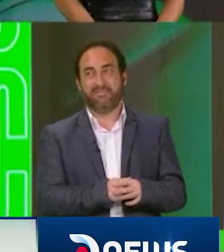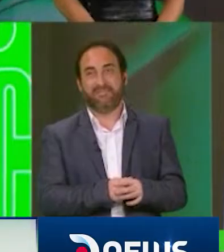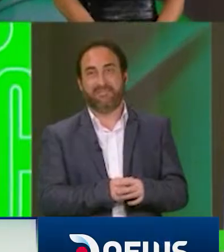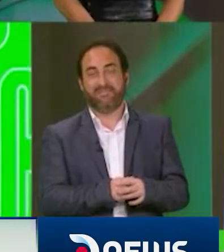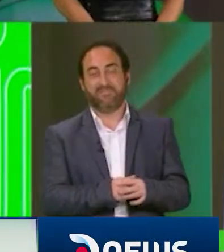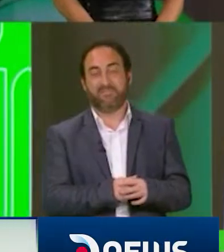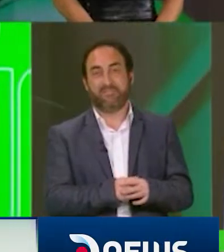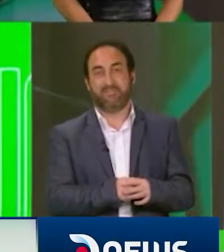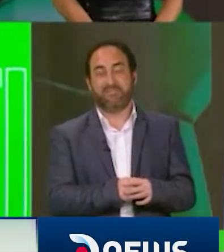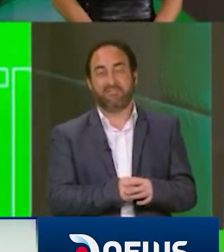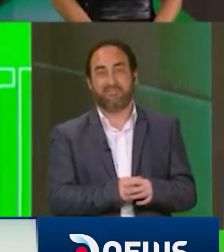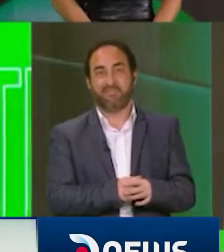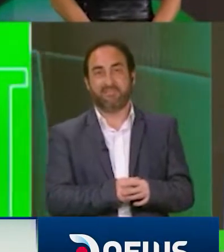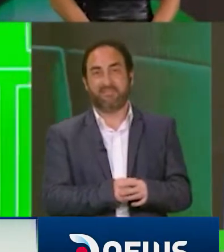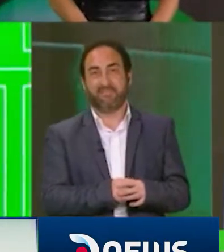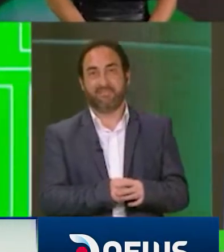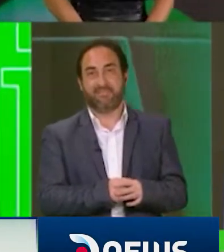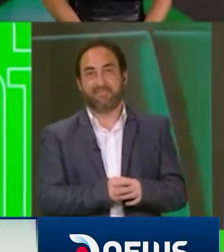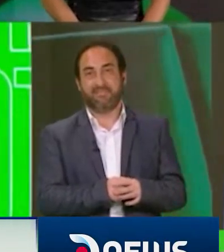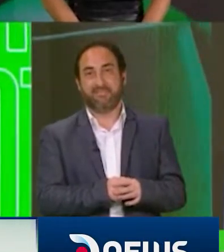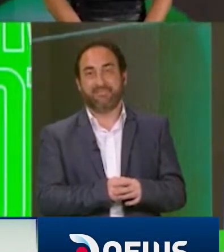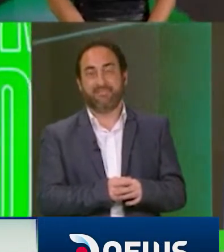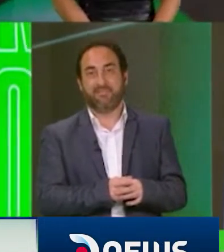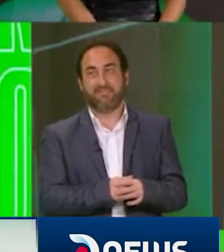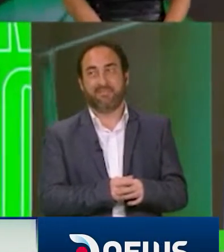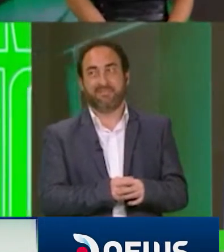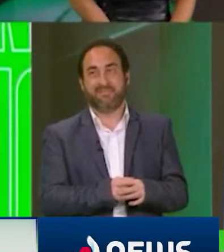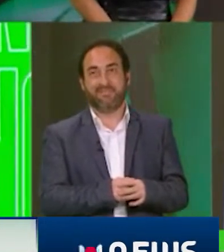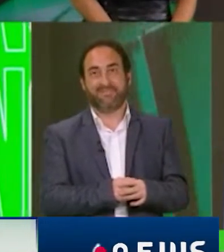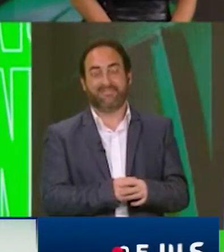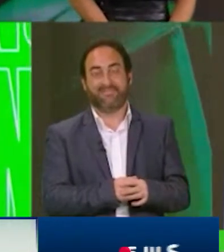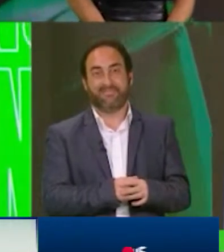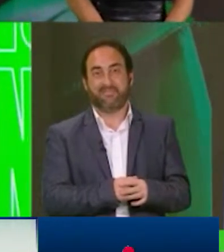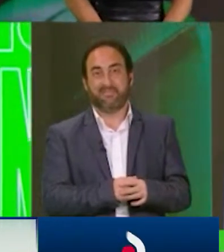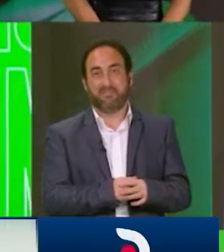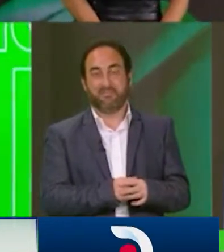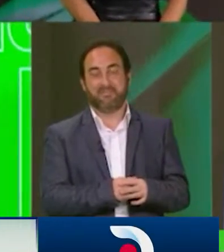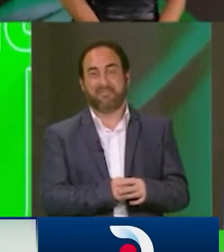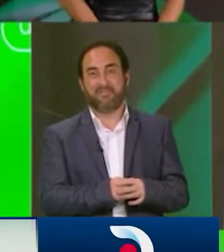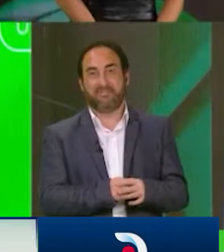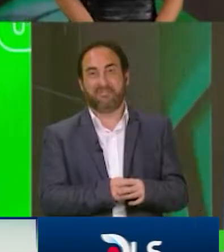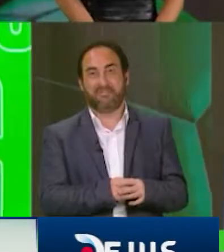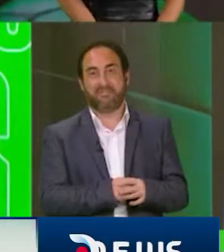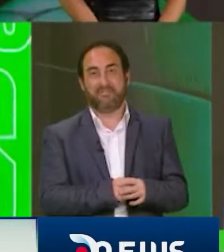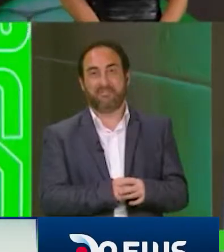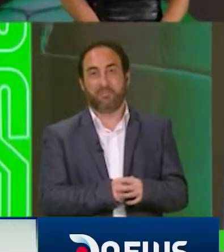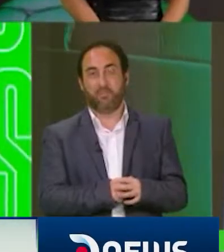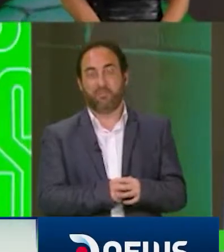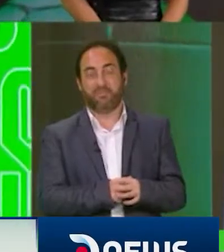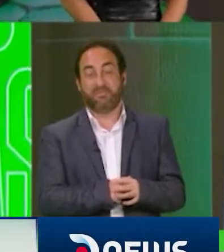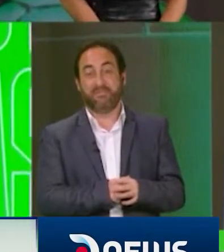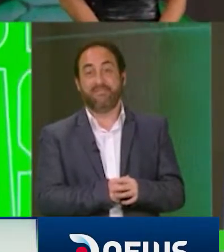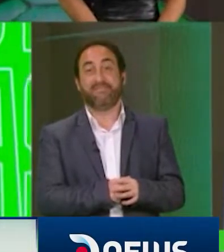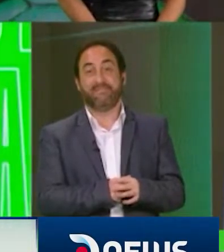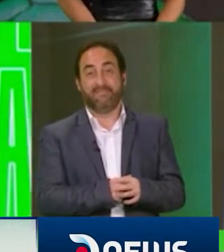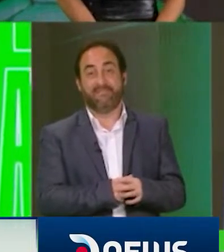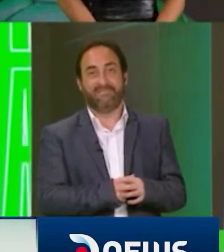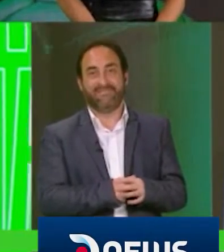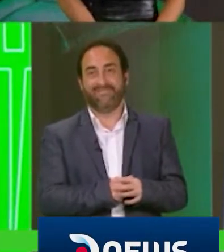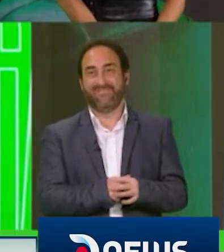perdón, me tocó en Wembley darle y cuando le entregué el trofeo le dije, van dos de tres.